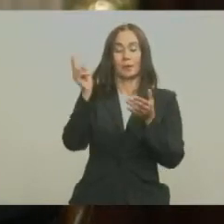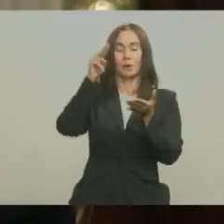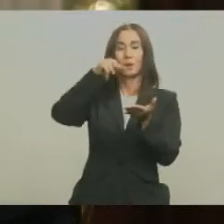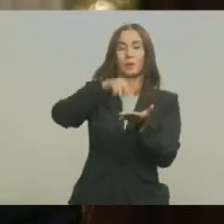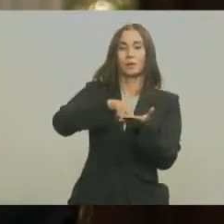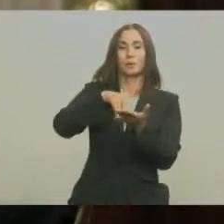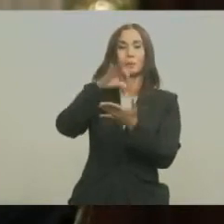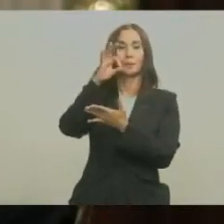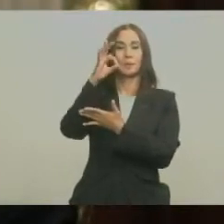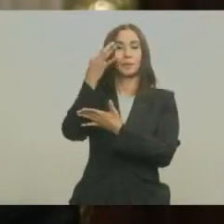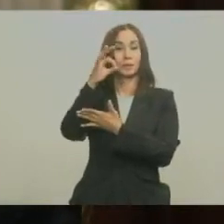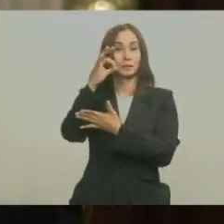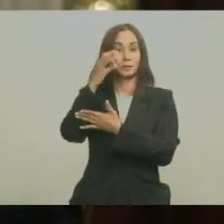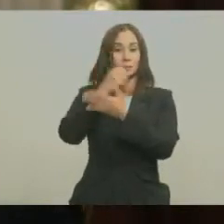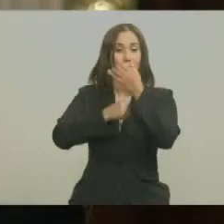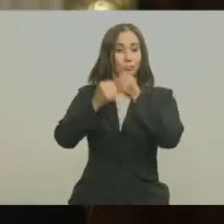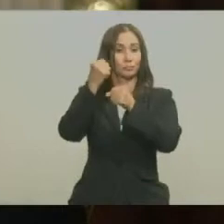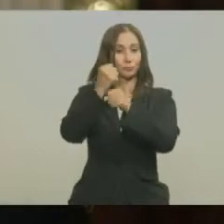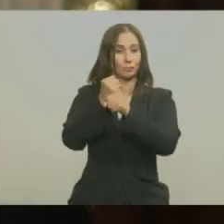2019, el